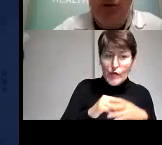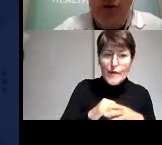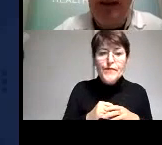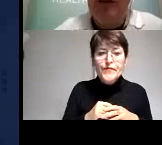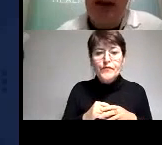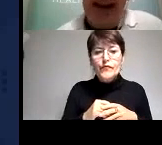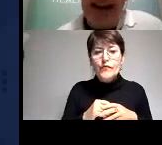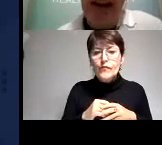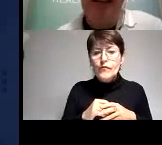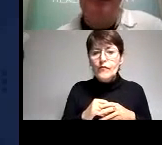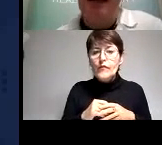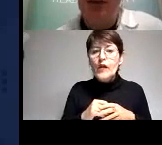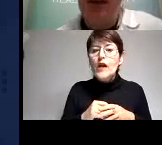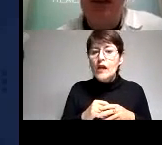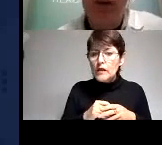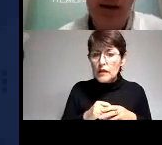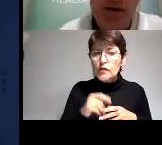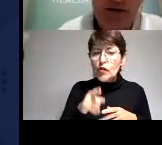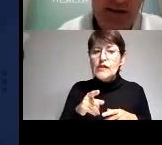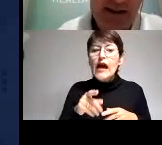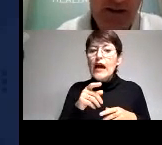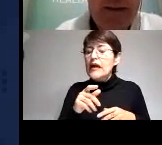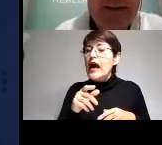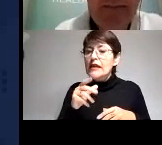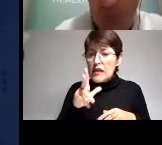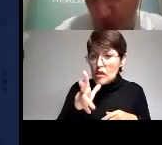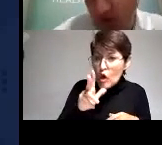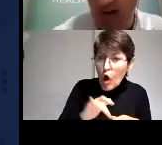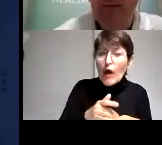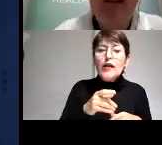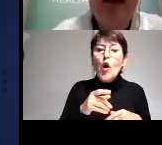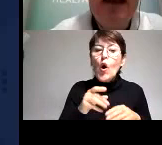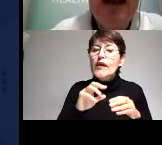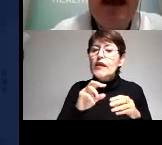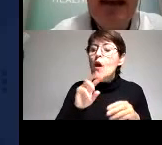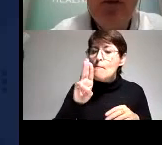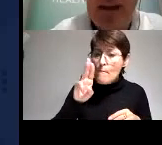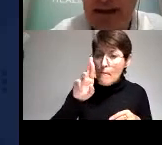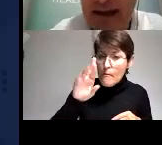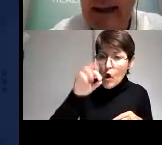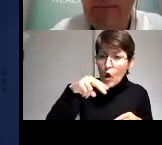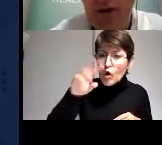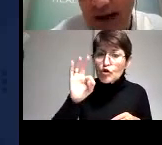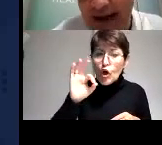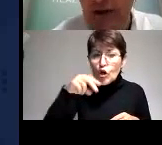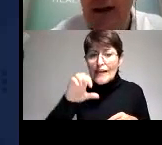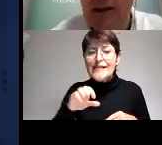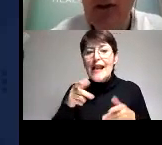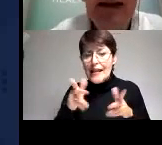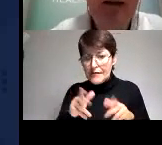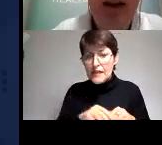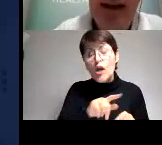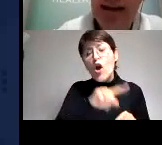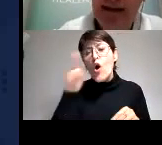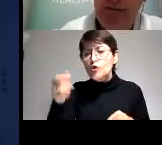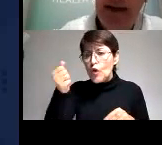medio donde hay una gran cantidad de iones hidrógeno libres, protones libres, y la sustancia alcalina, el medio alcalino, el alimento